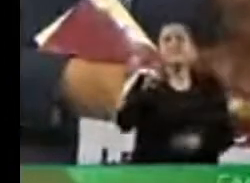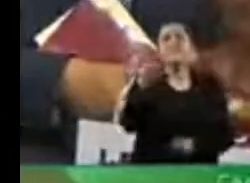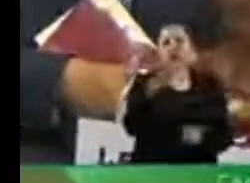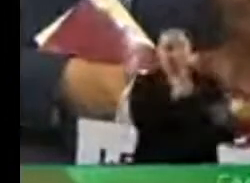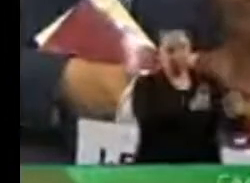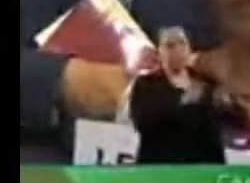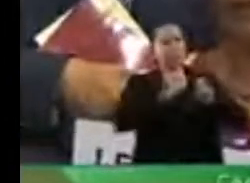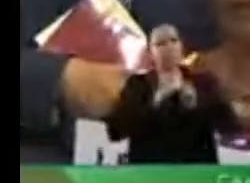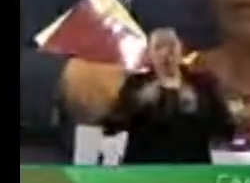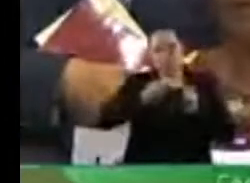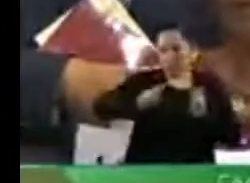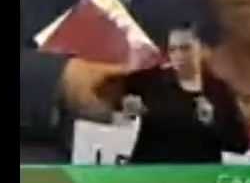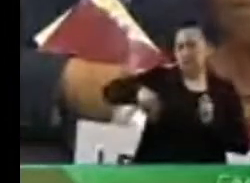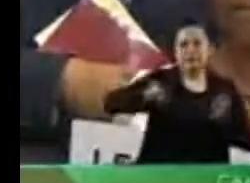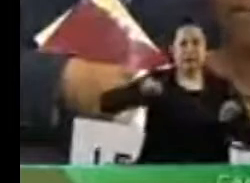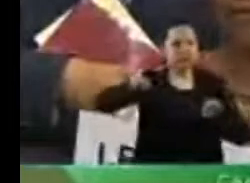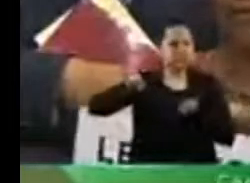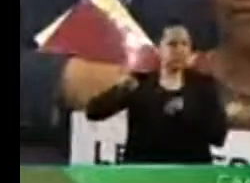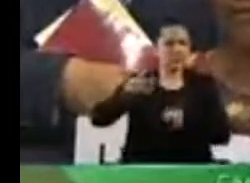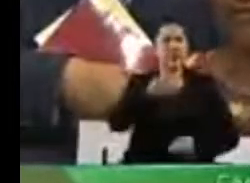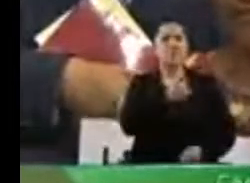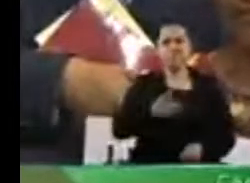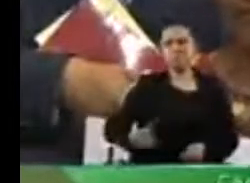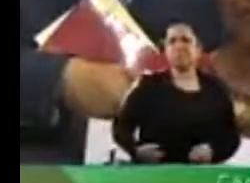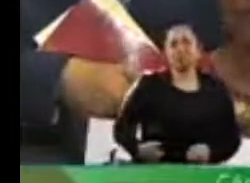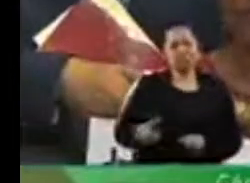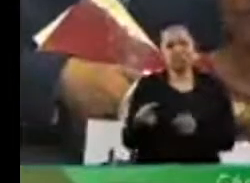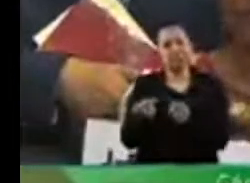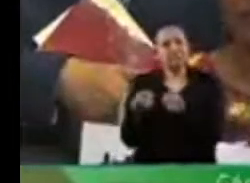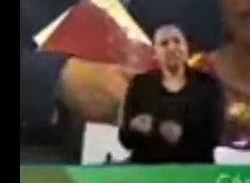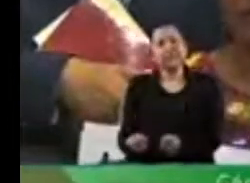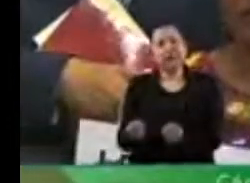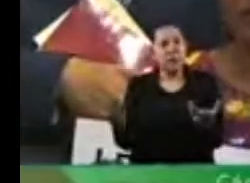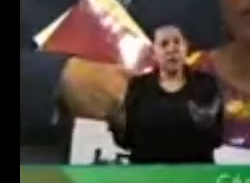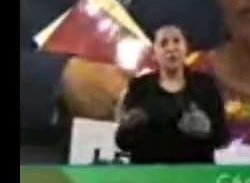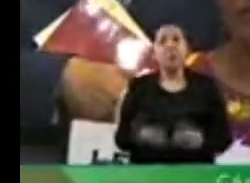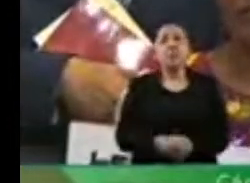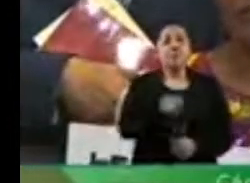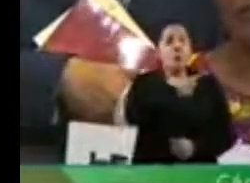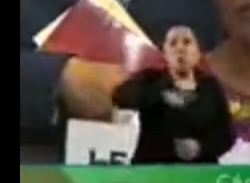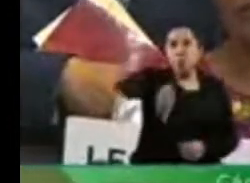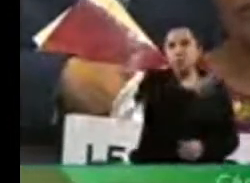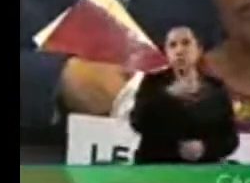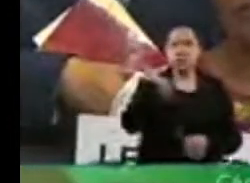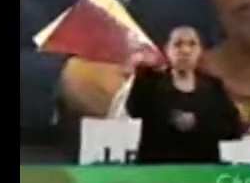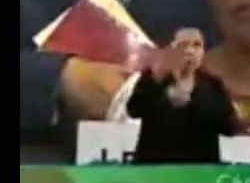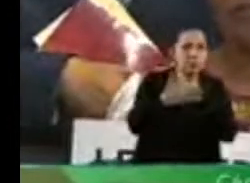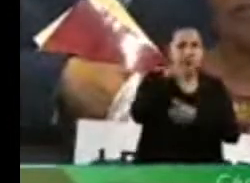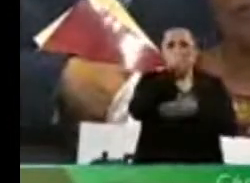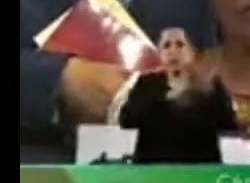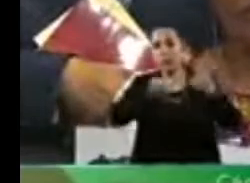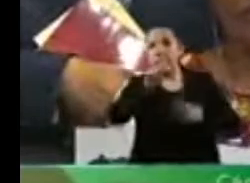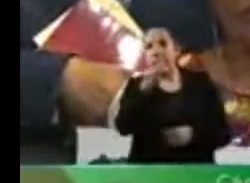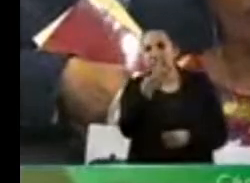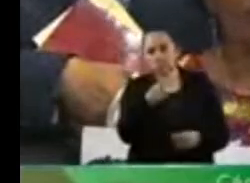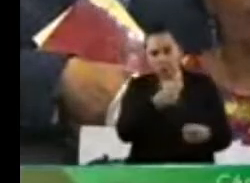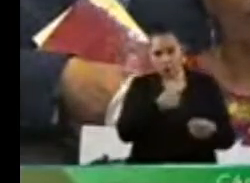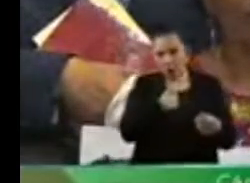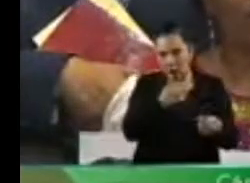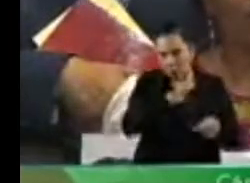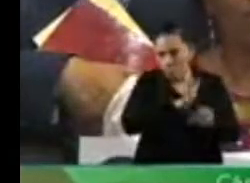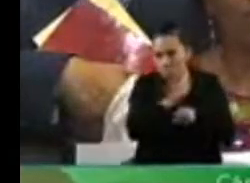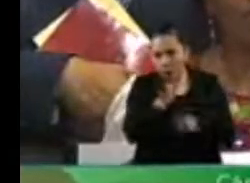Están dejando de lado toda posibilidad de competirnos porque están dándole la espalda